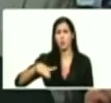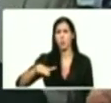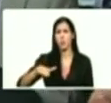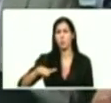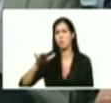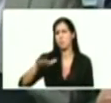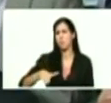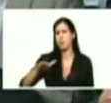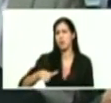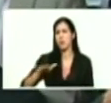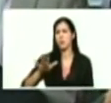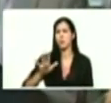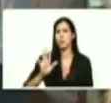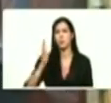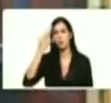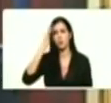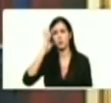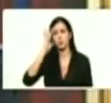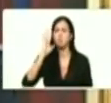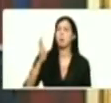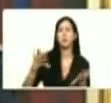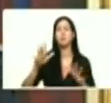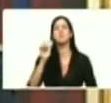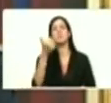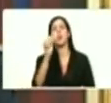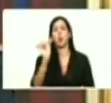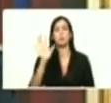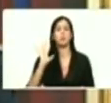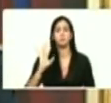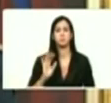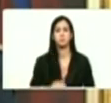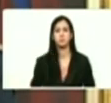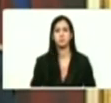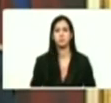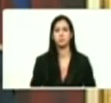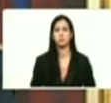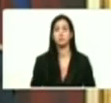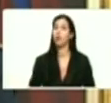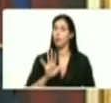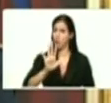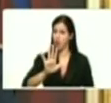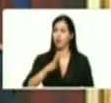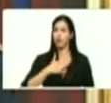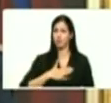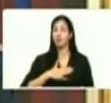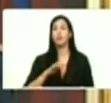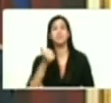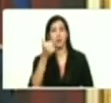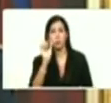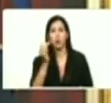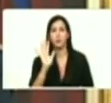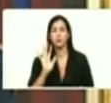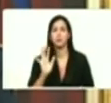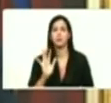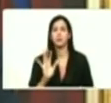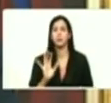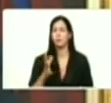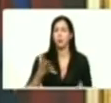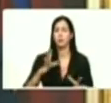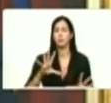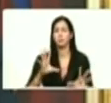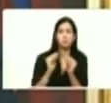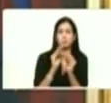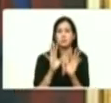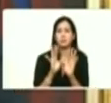redondiemos 10 bolívares ya va 10 bolívares vamos a redondear